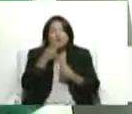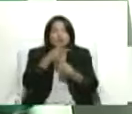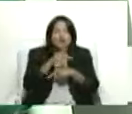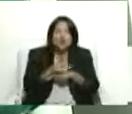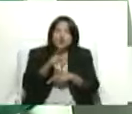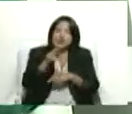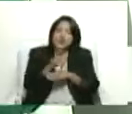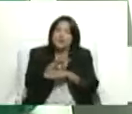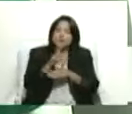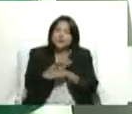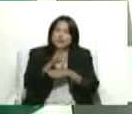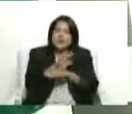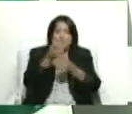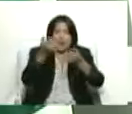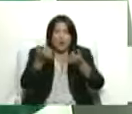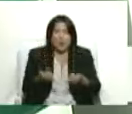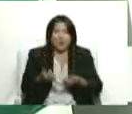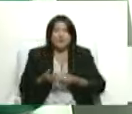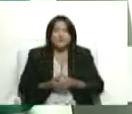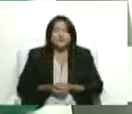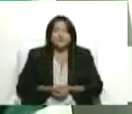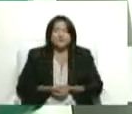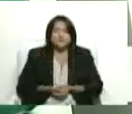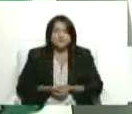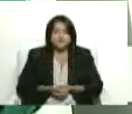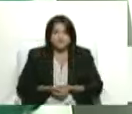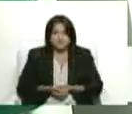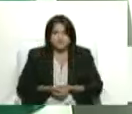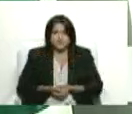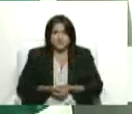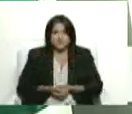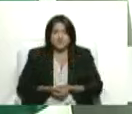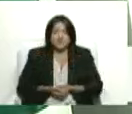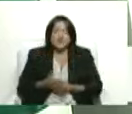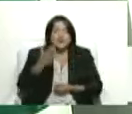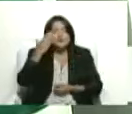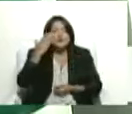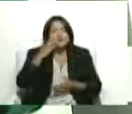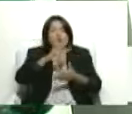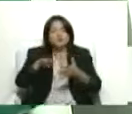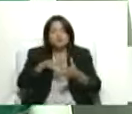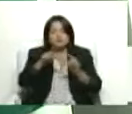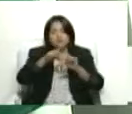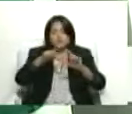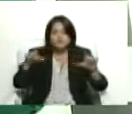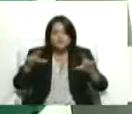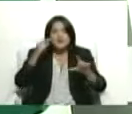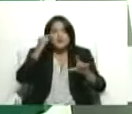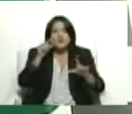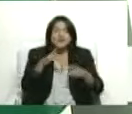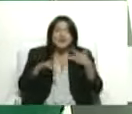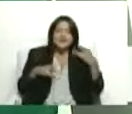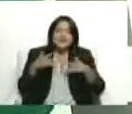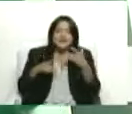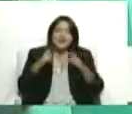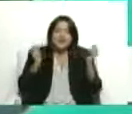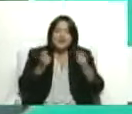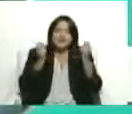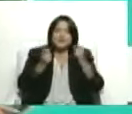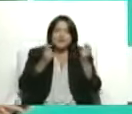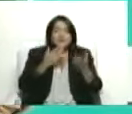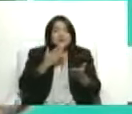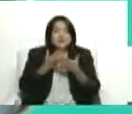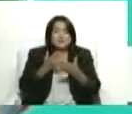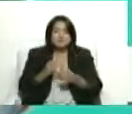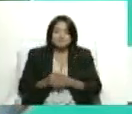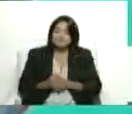destinada para la conexión directa de la población que quiera saber sobre esta agenda que se tendrá durante todo este tiempo de campaña. Muchas gracias. Vale,